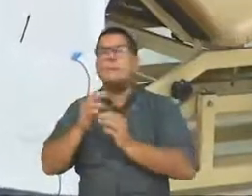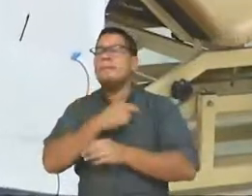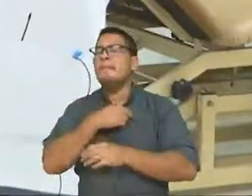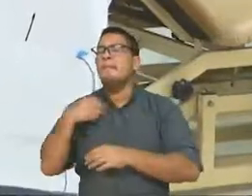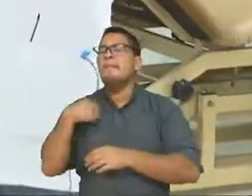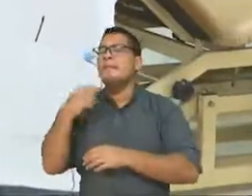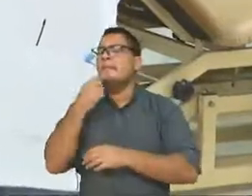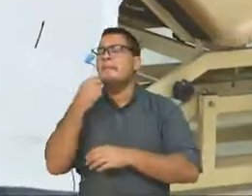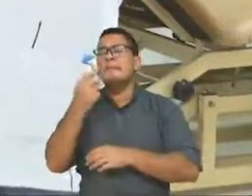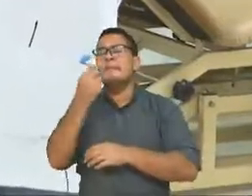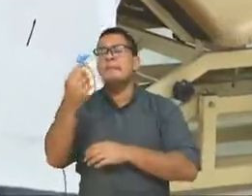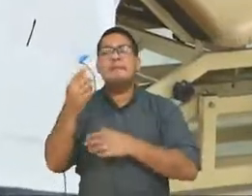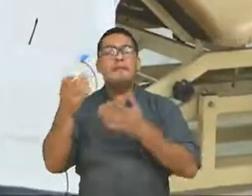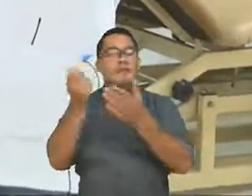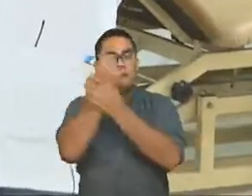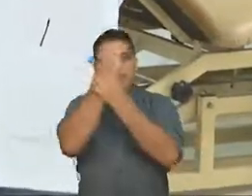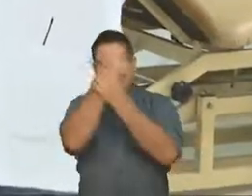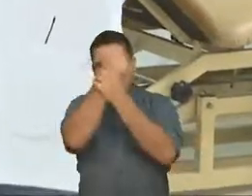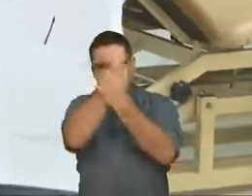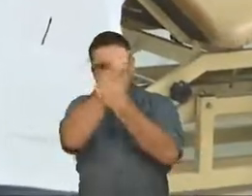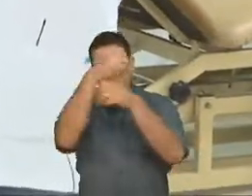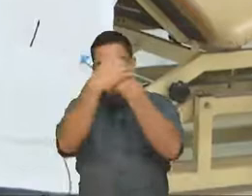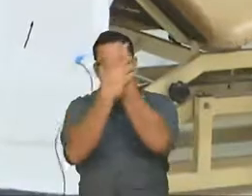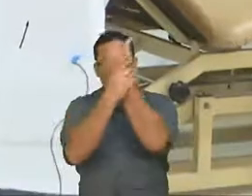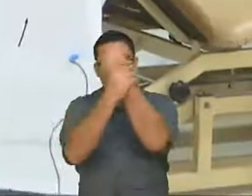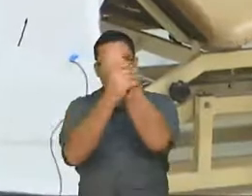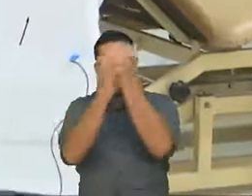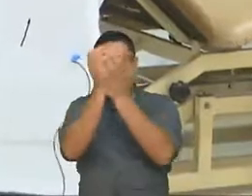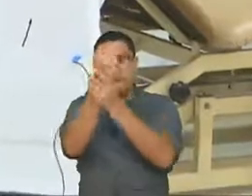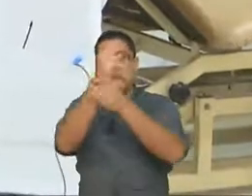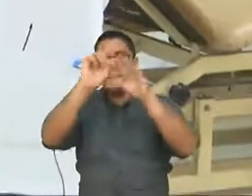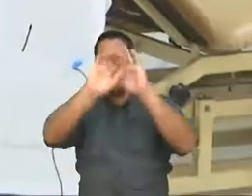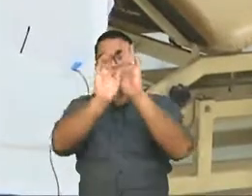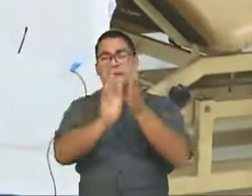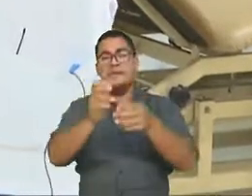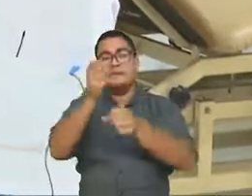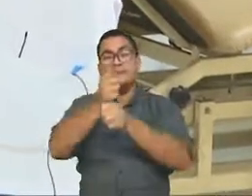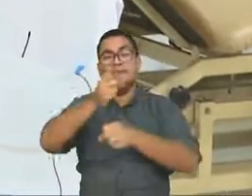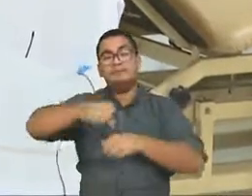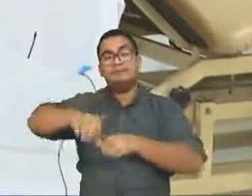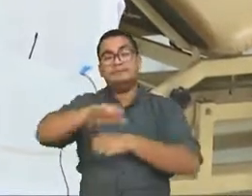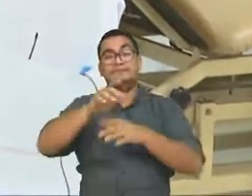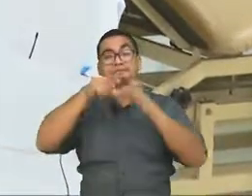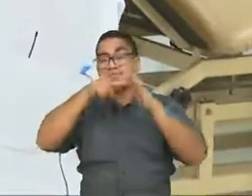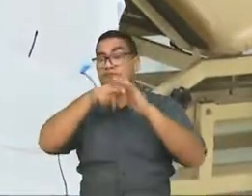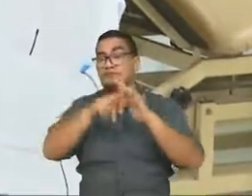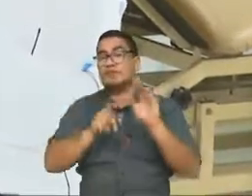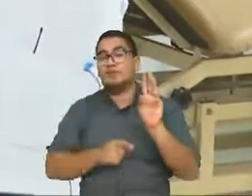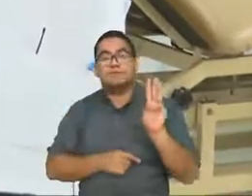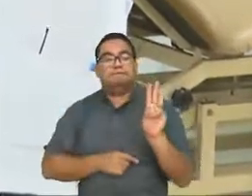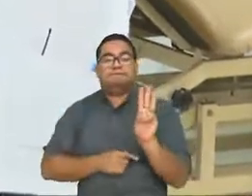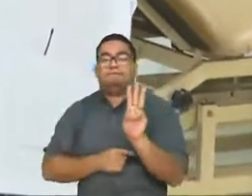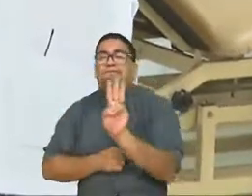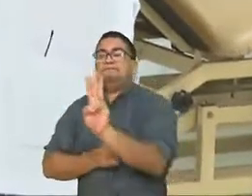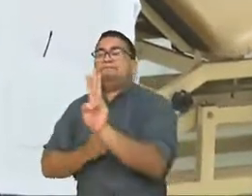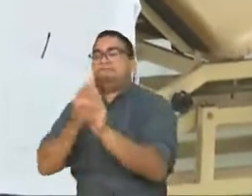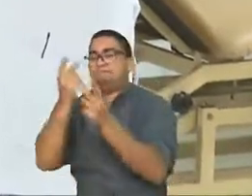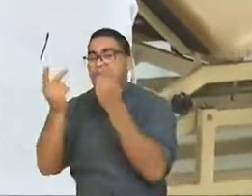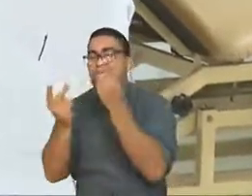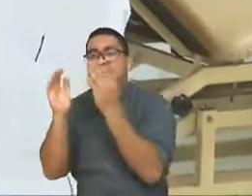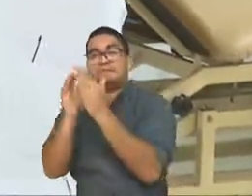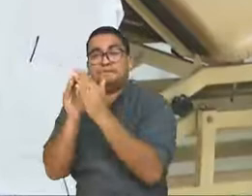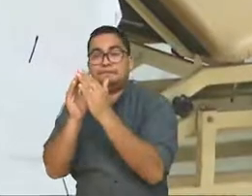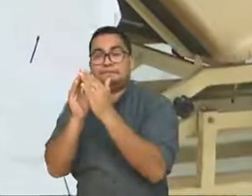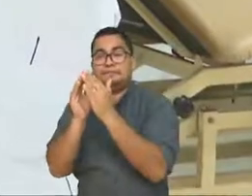esa visita? El fisioterapeuta, la trabajadora social y la parte de psicología. Eso es muy importante, porque si un